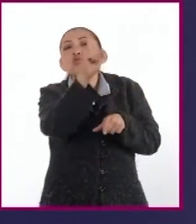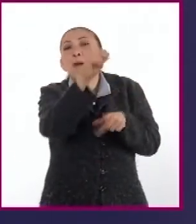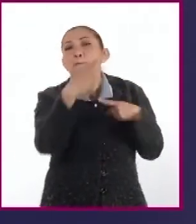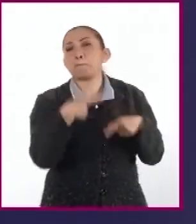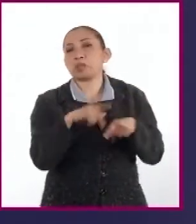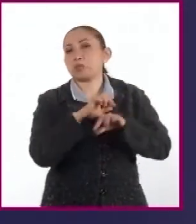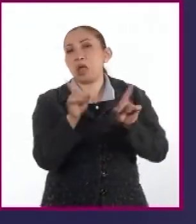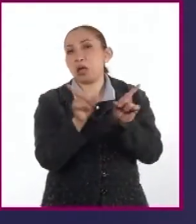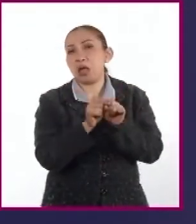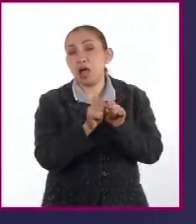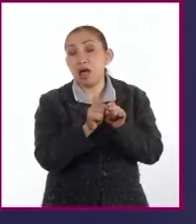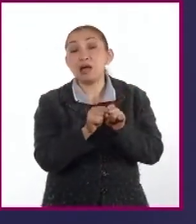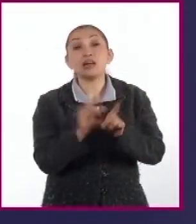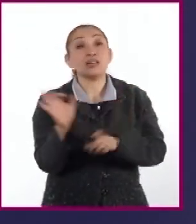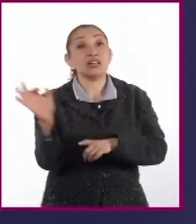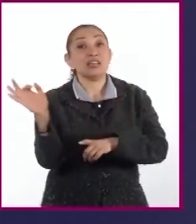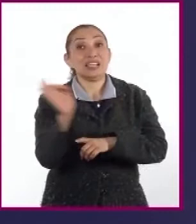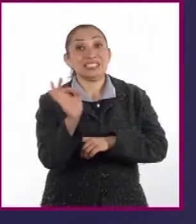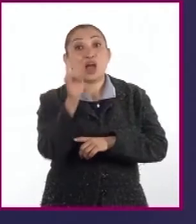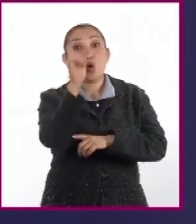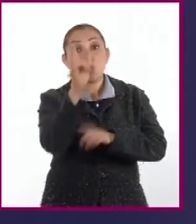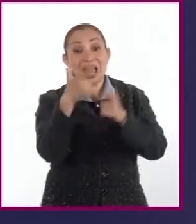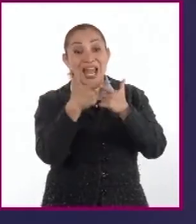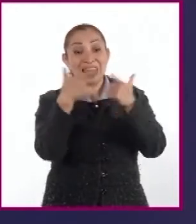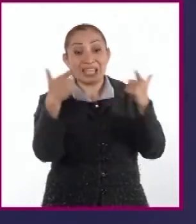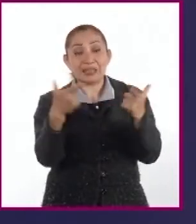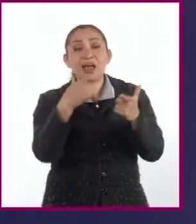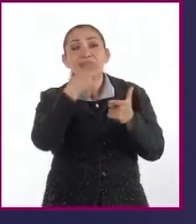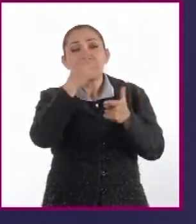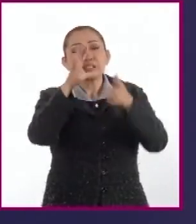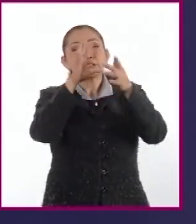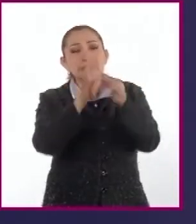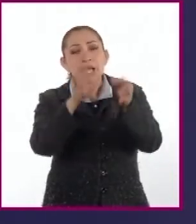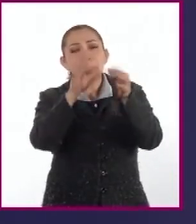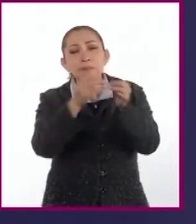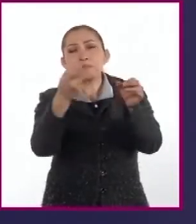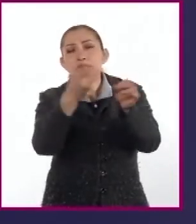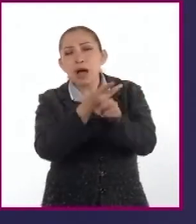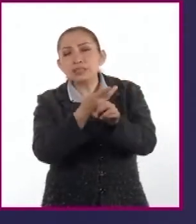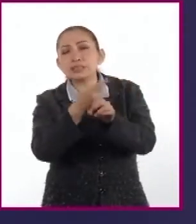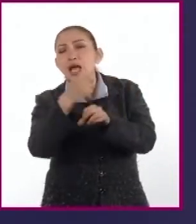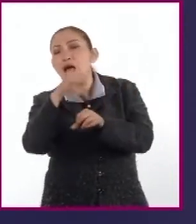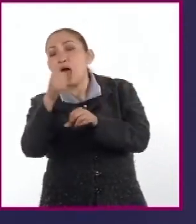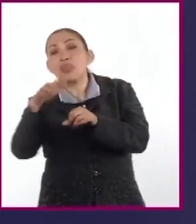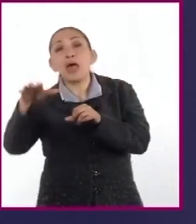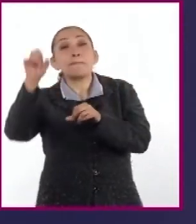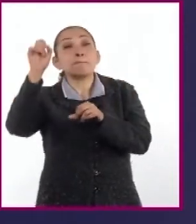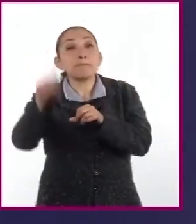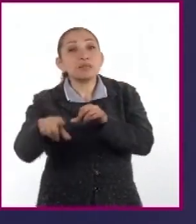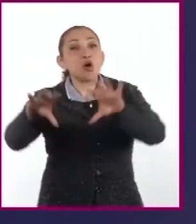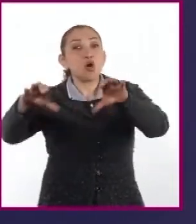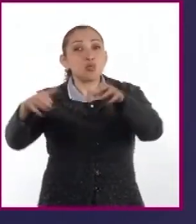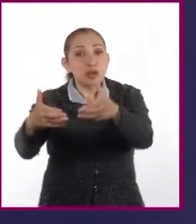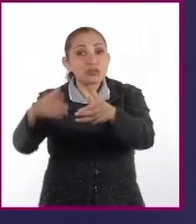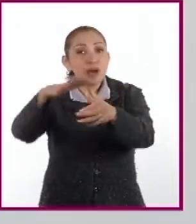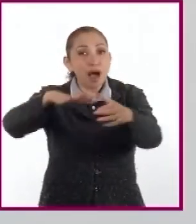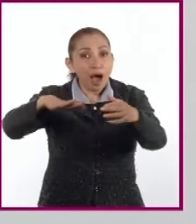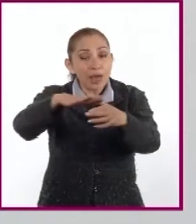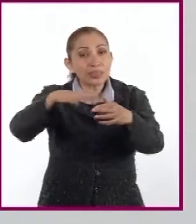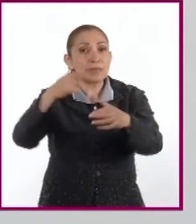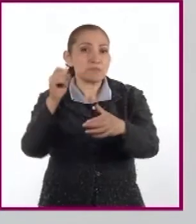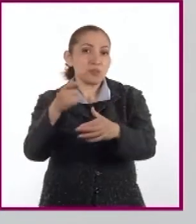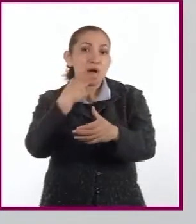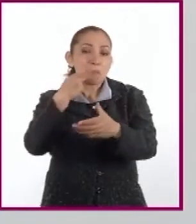personaje, en la medida en que una leyenda narra acontecimientos ocurridos en la misma comunidad en que se